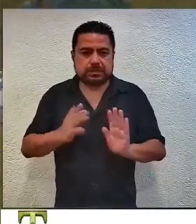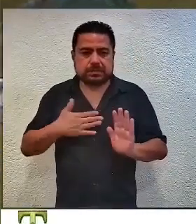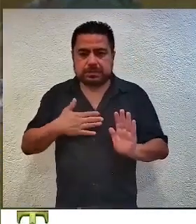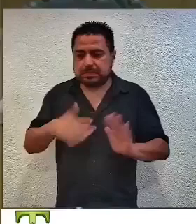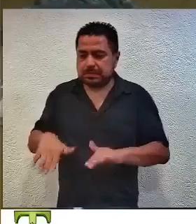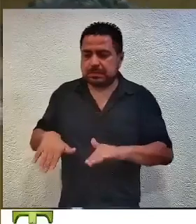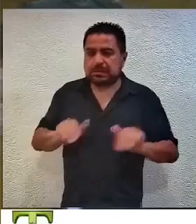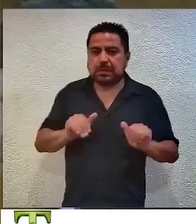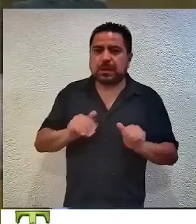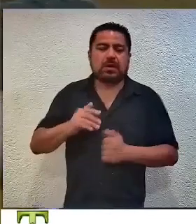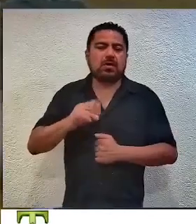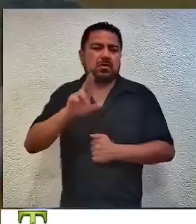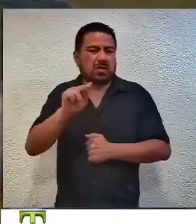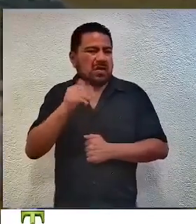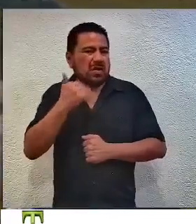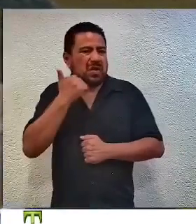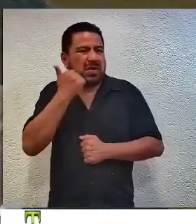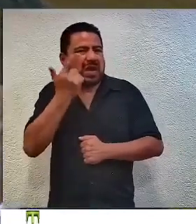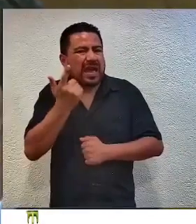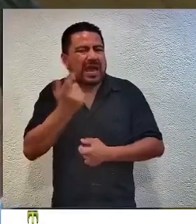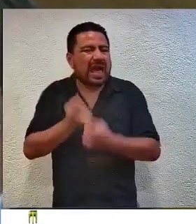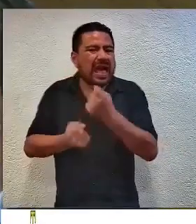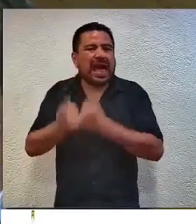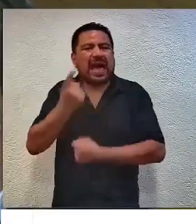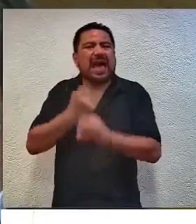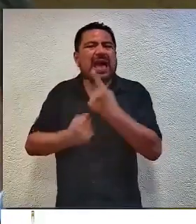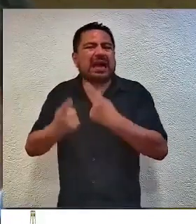toda vez que no quiero omitir algunas de